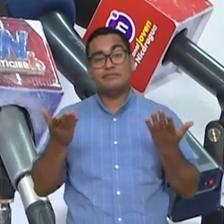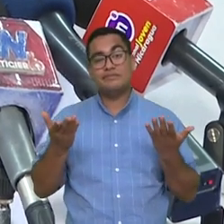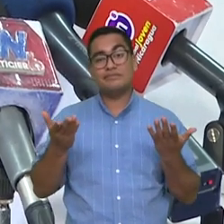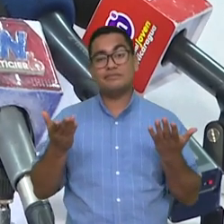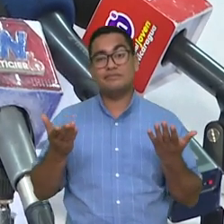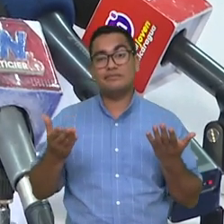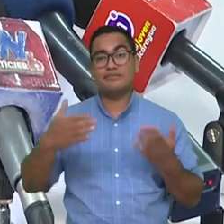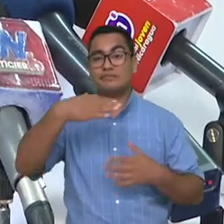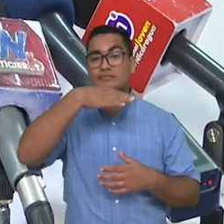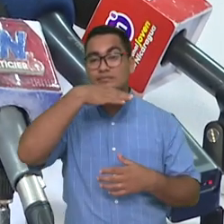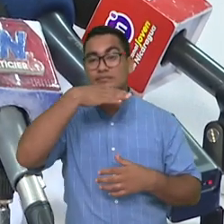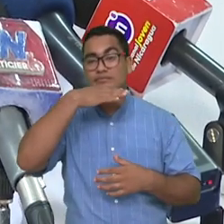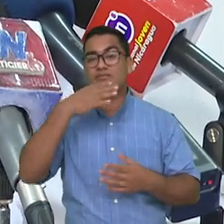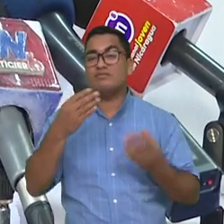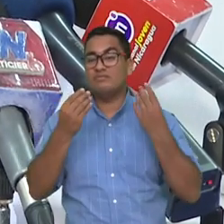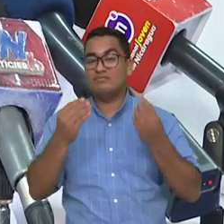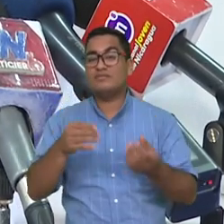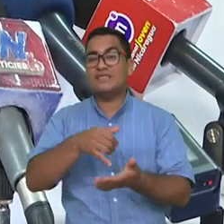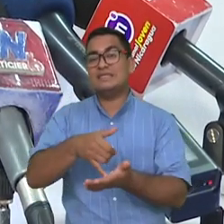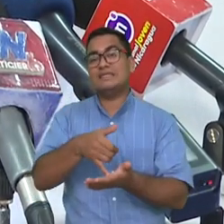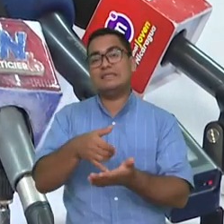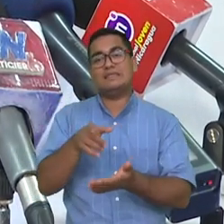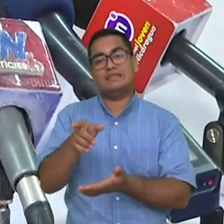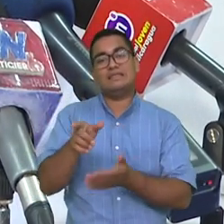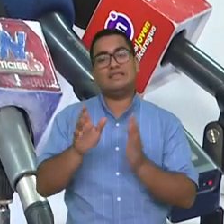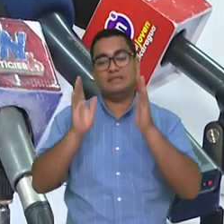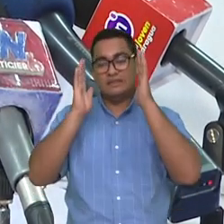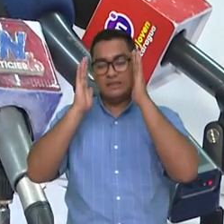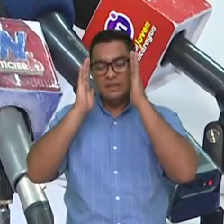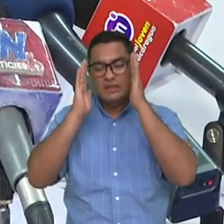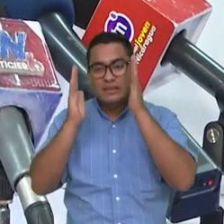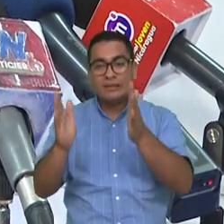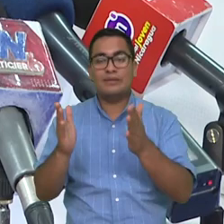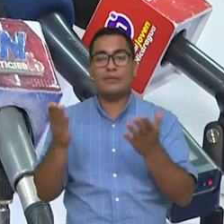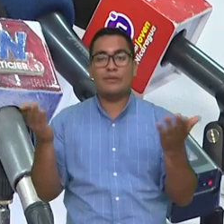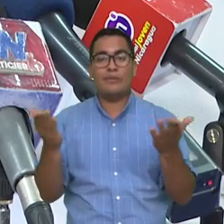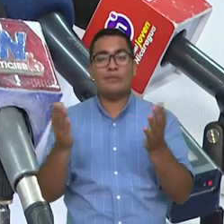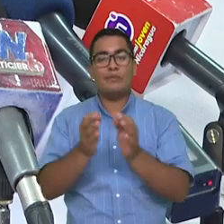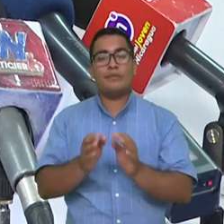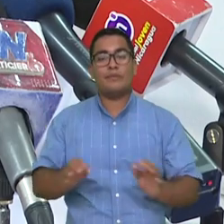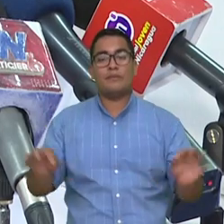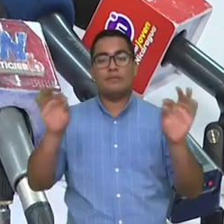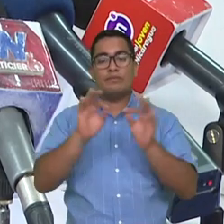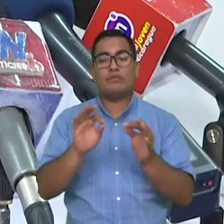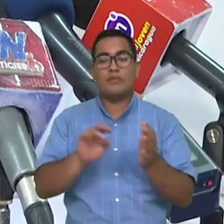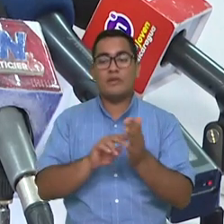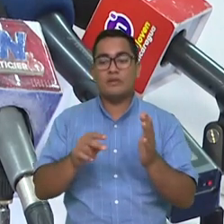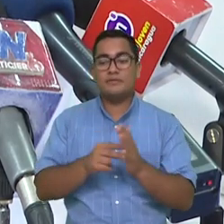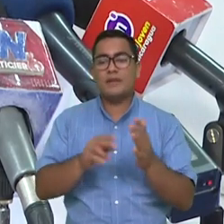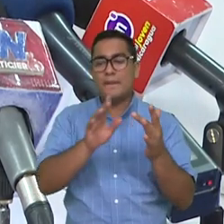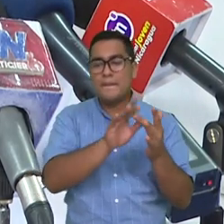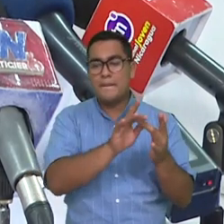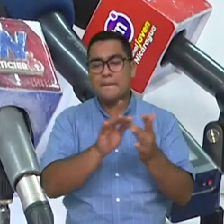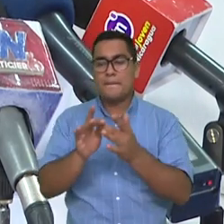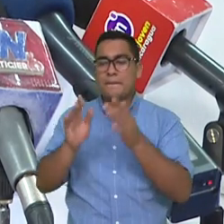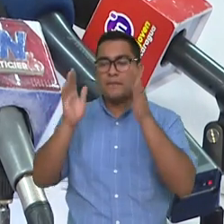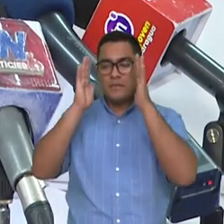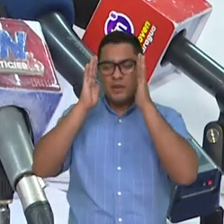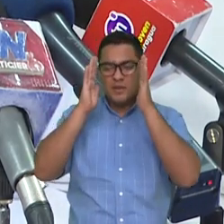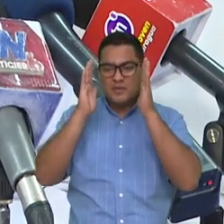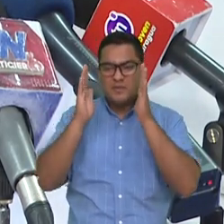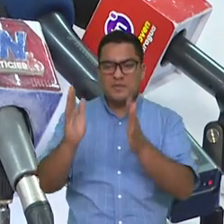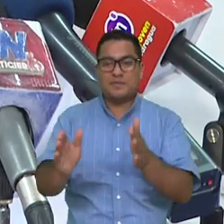pone en condición más delicada su proceso de atención, y por eso está recibiendo toda la atención especializada con todo